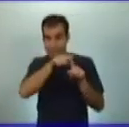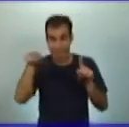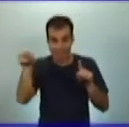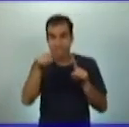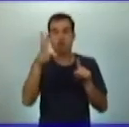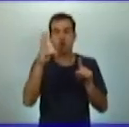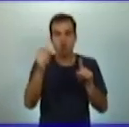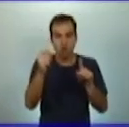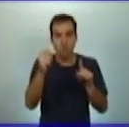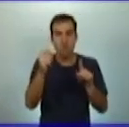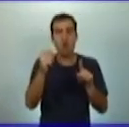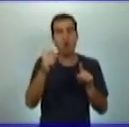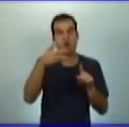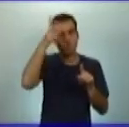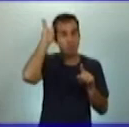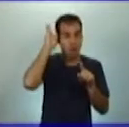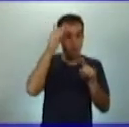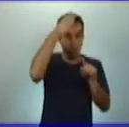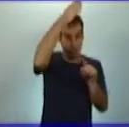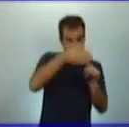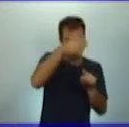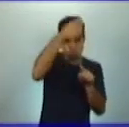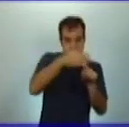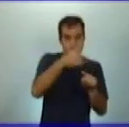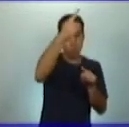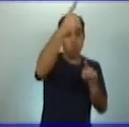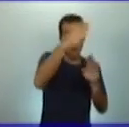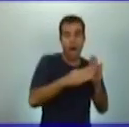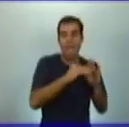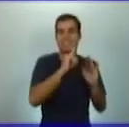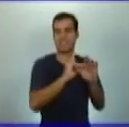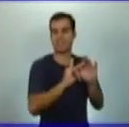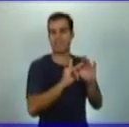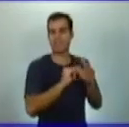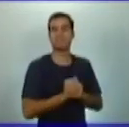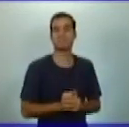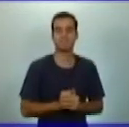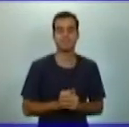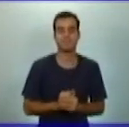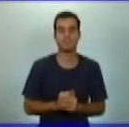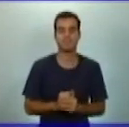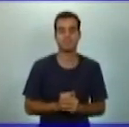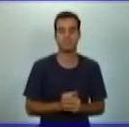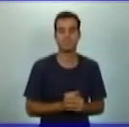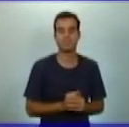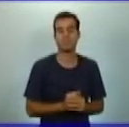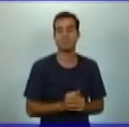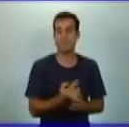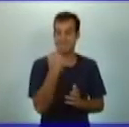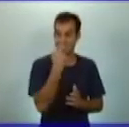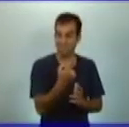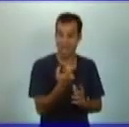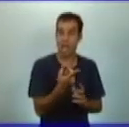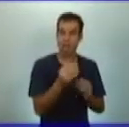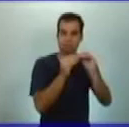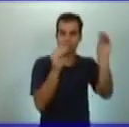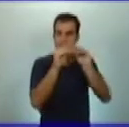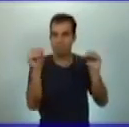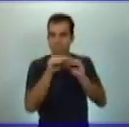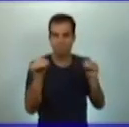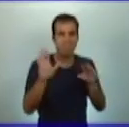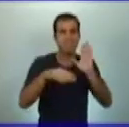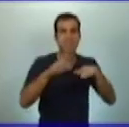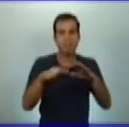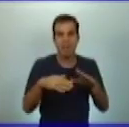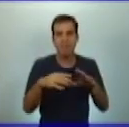Claro, esta ubicación del elemento en la tabla periódica tiene mucho que ver con la distribución electrónica de los átomos de los